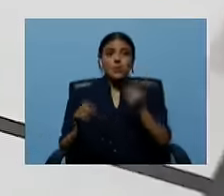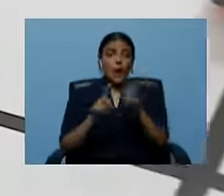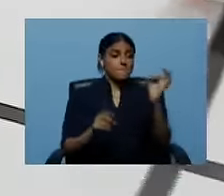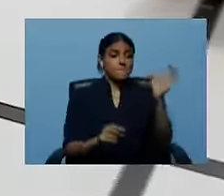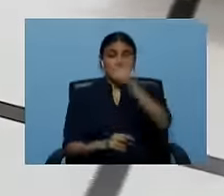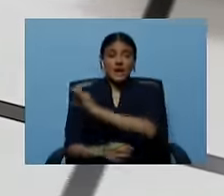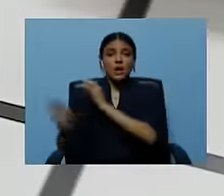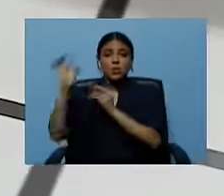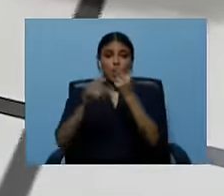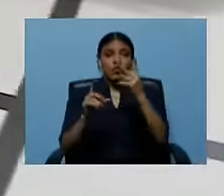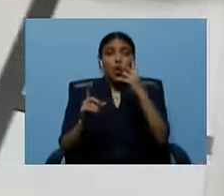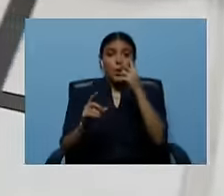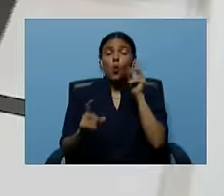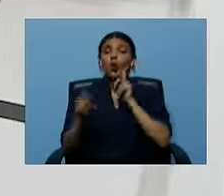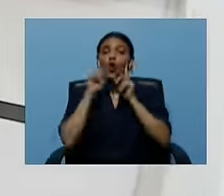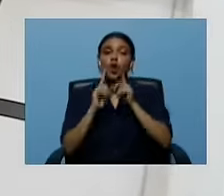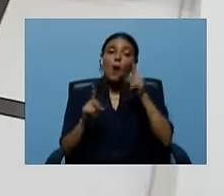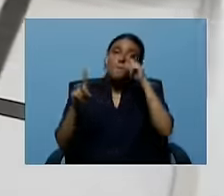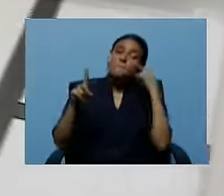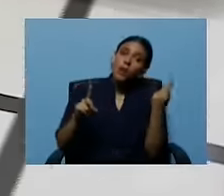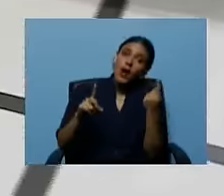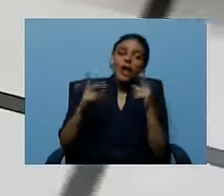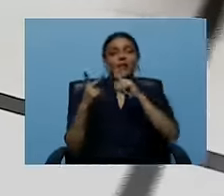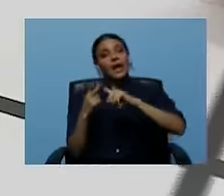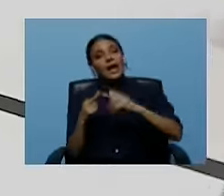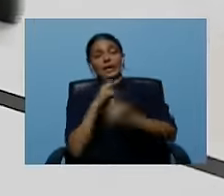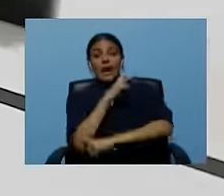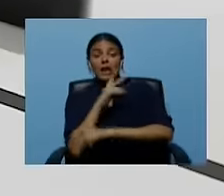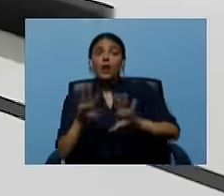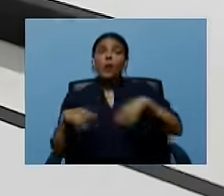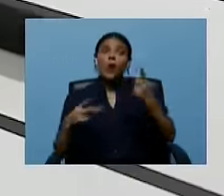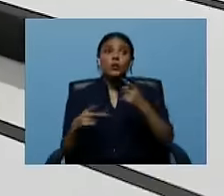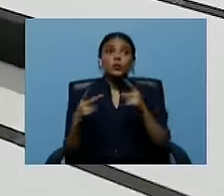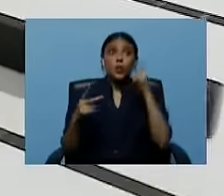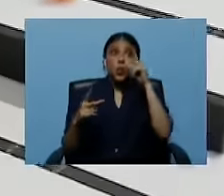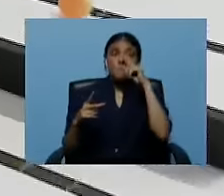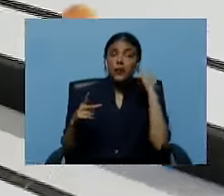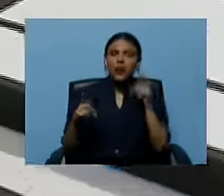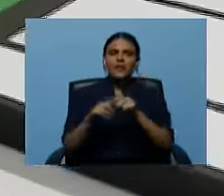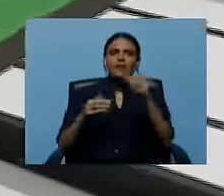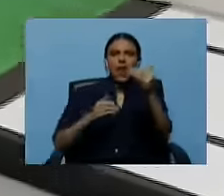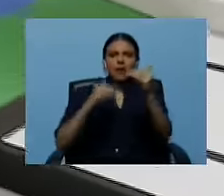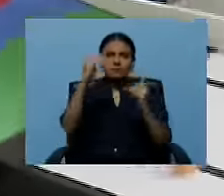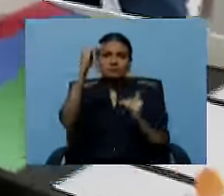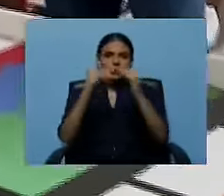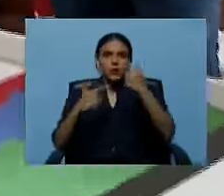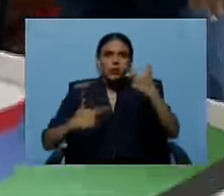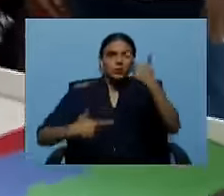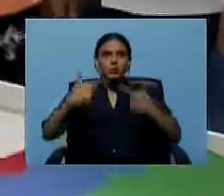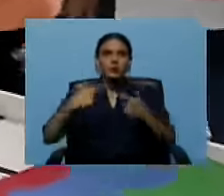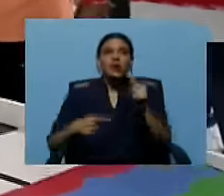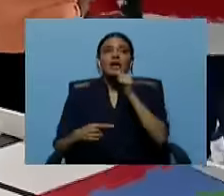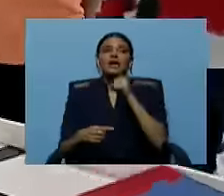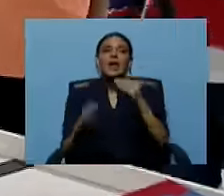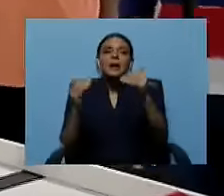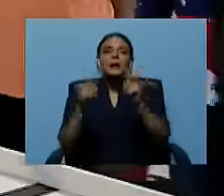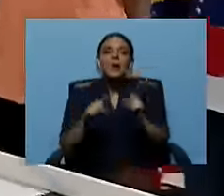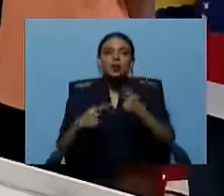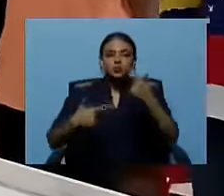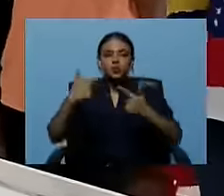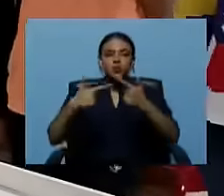dos colores distintos, la morada y la naranja. Cuando te quedas con la morada, te resta puntos. El objetivo aquí es tener la menor cantidad de puntos